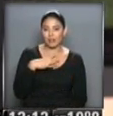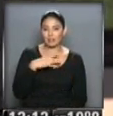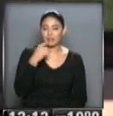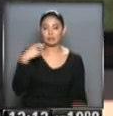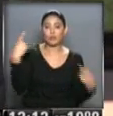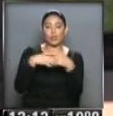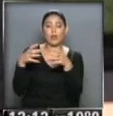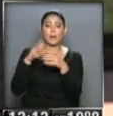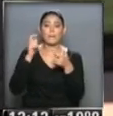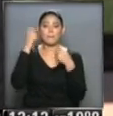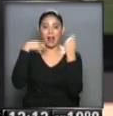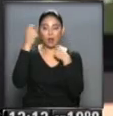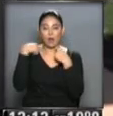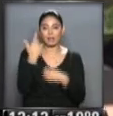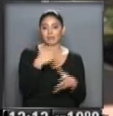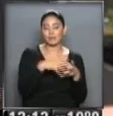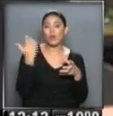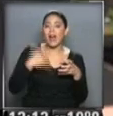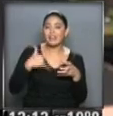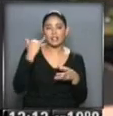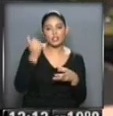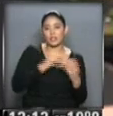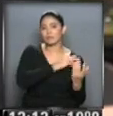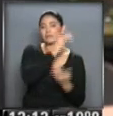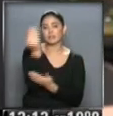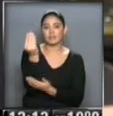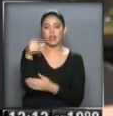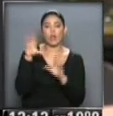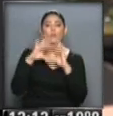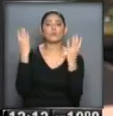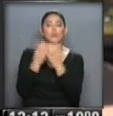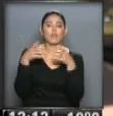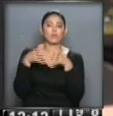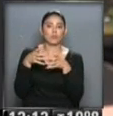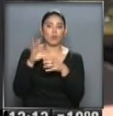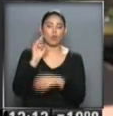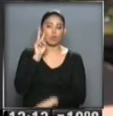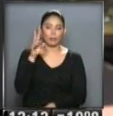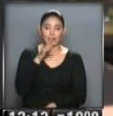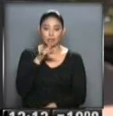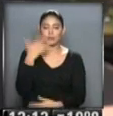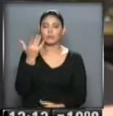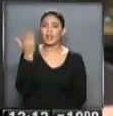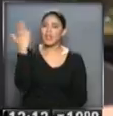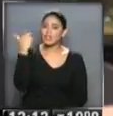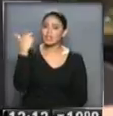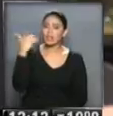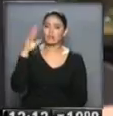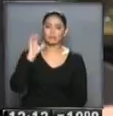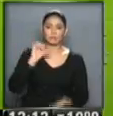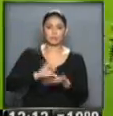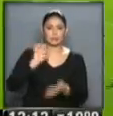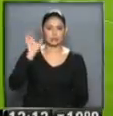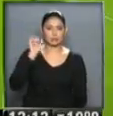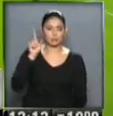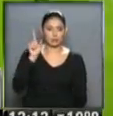a Paraguay, Argentina ya tiene el boleto para el Mundial Brasil 2014, pero ayer a la altura de Quito, el tema no era saber, Argentina ya